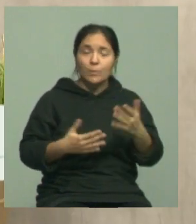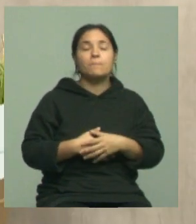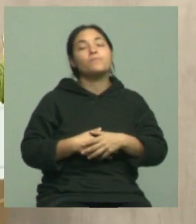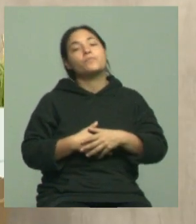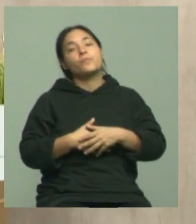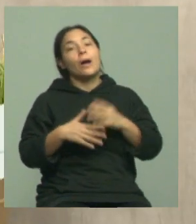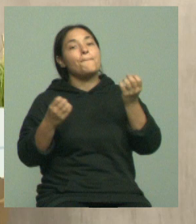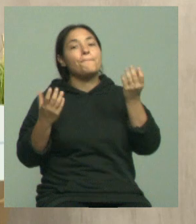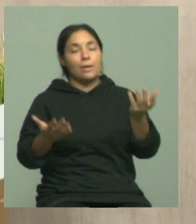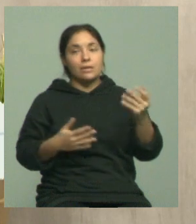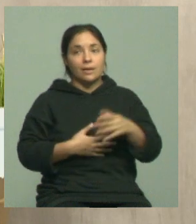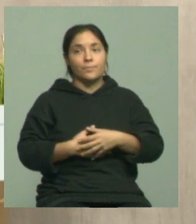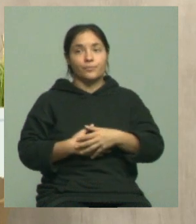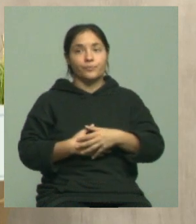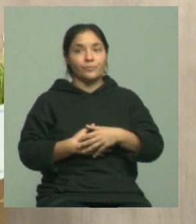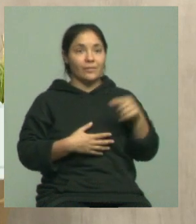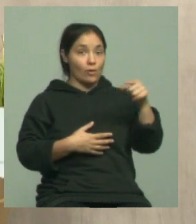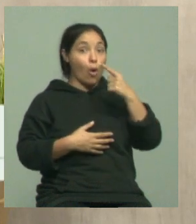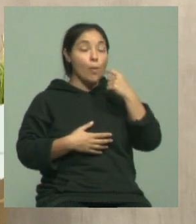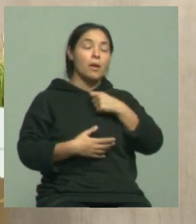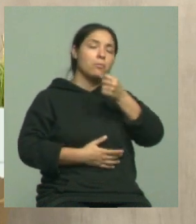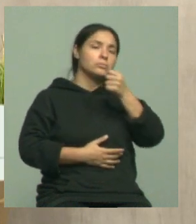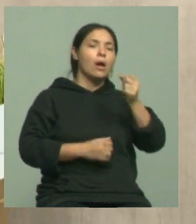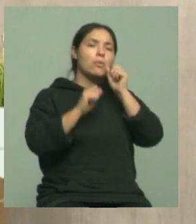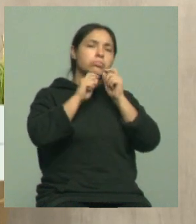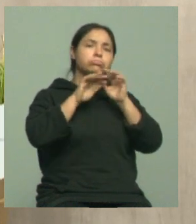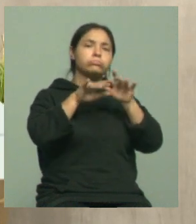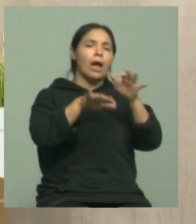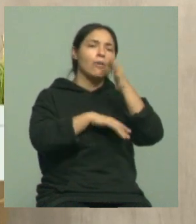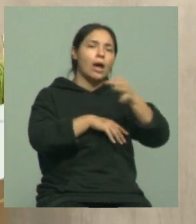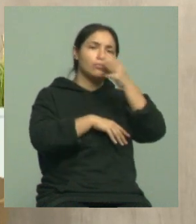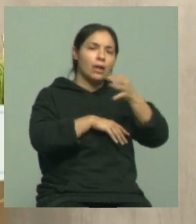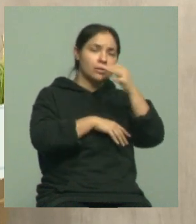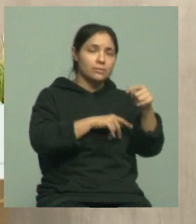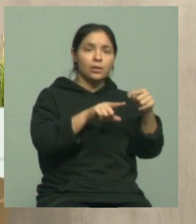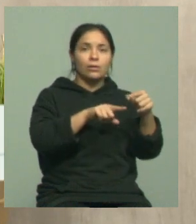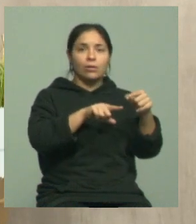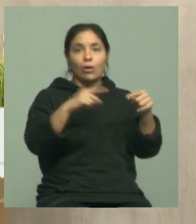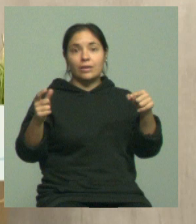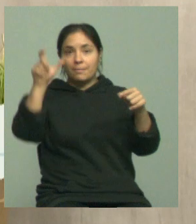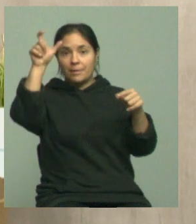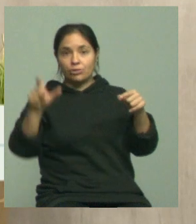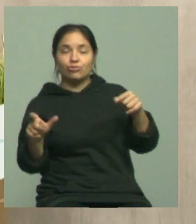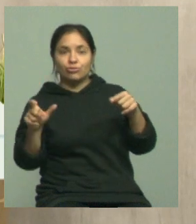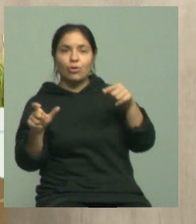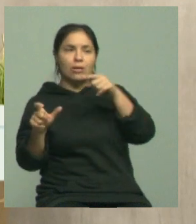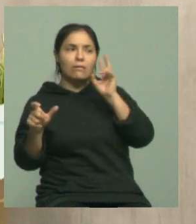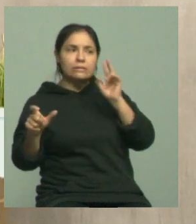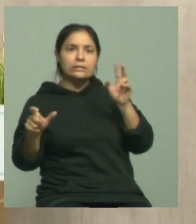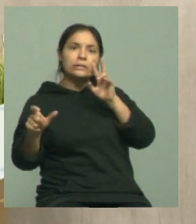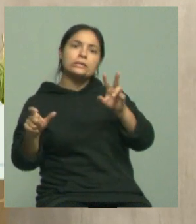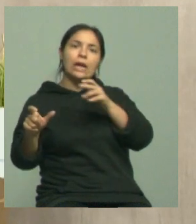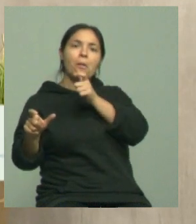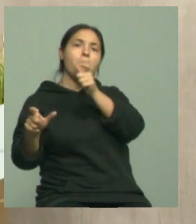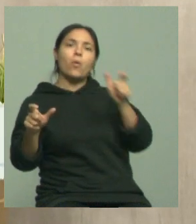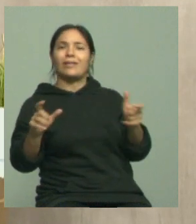a estas manifestaciones de Nicolás Márquez, un activista por la igualdad de género, por la igualdad